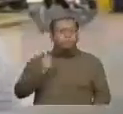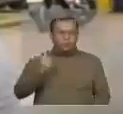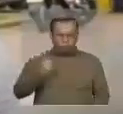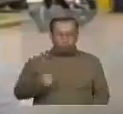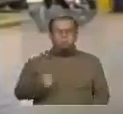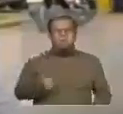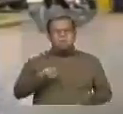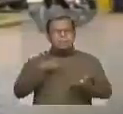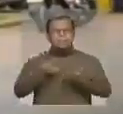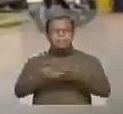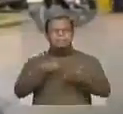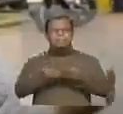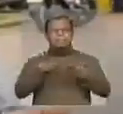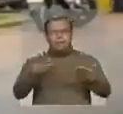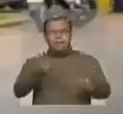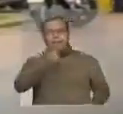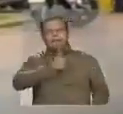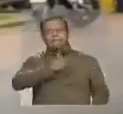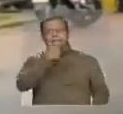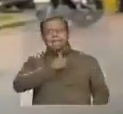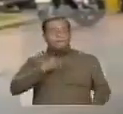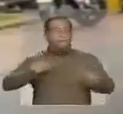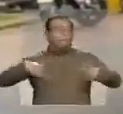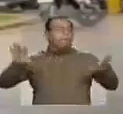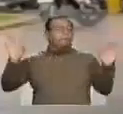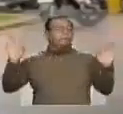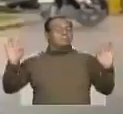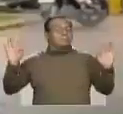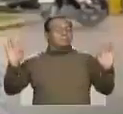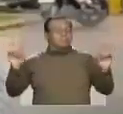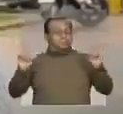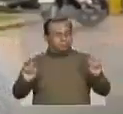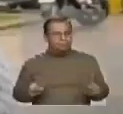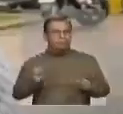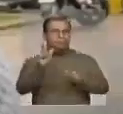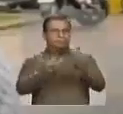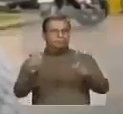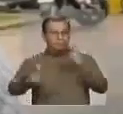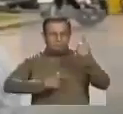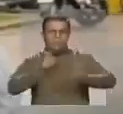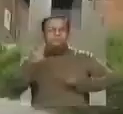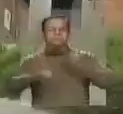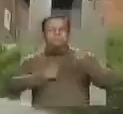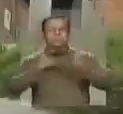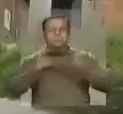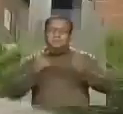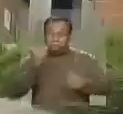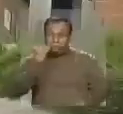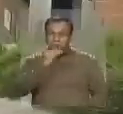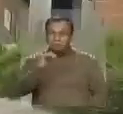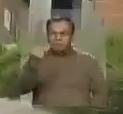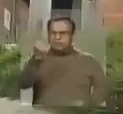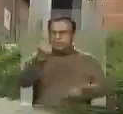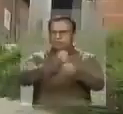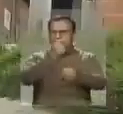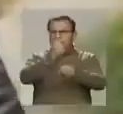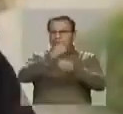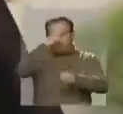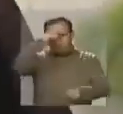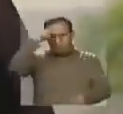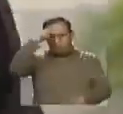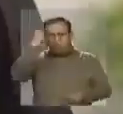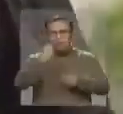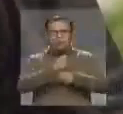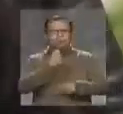fuerte, temple, que aguanta cualquier cosa, y somos personas luchadas y mujeres trabajadoras